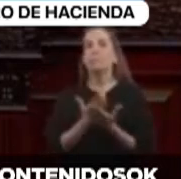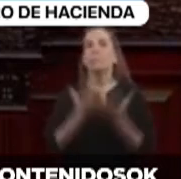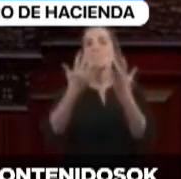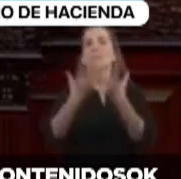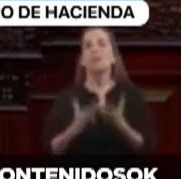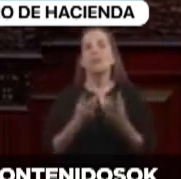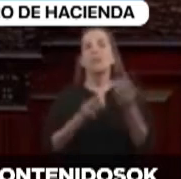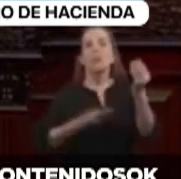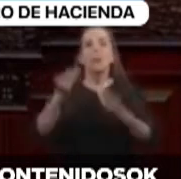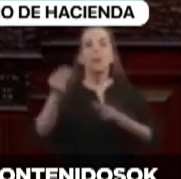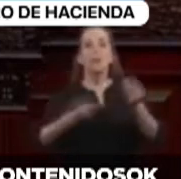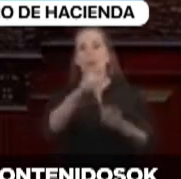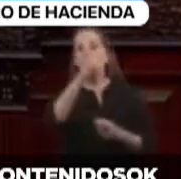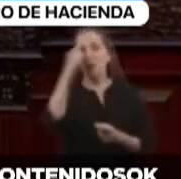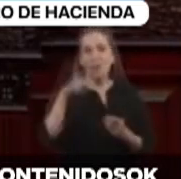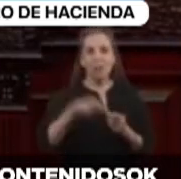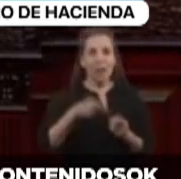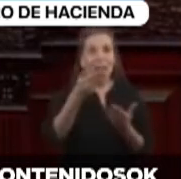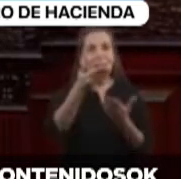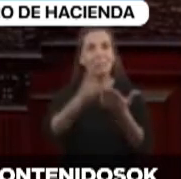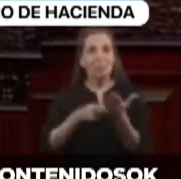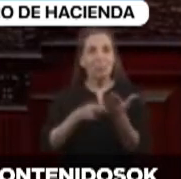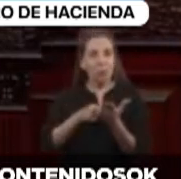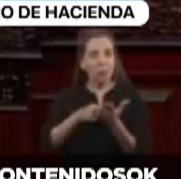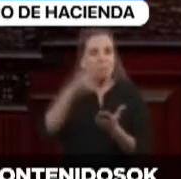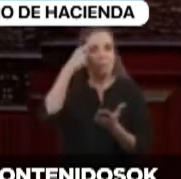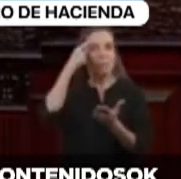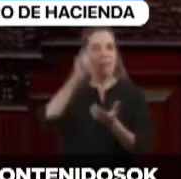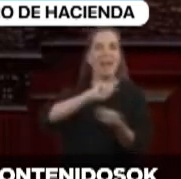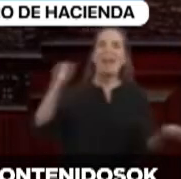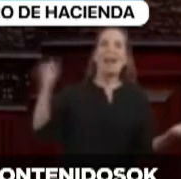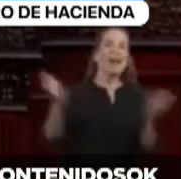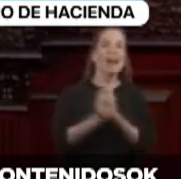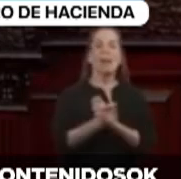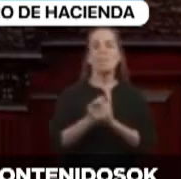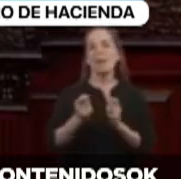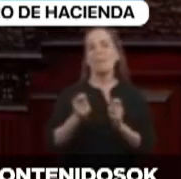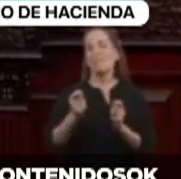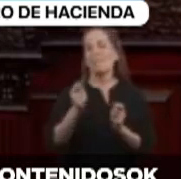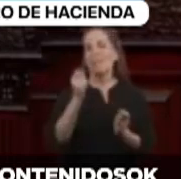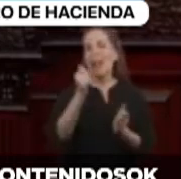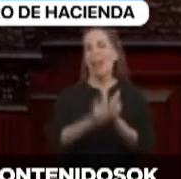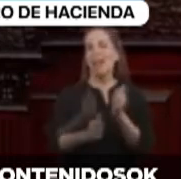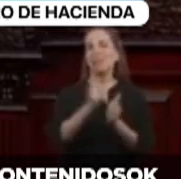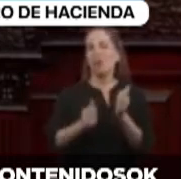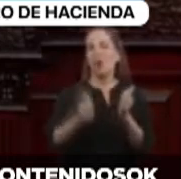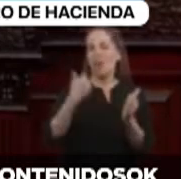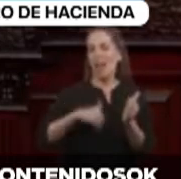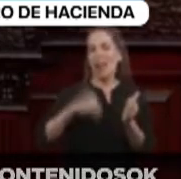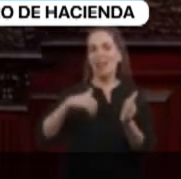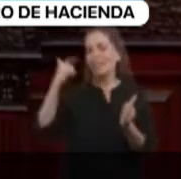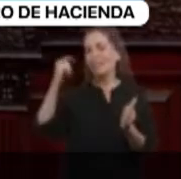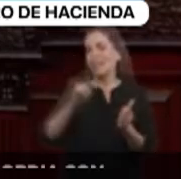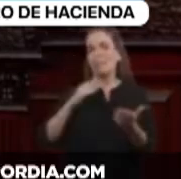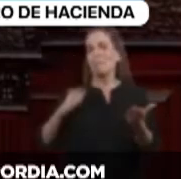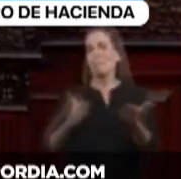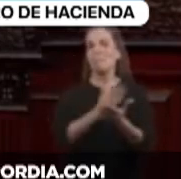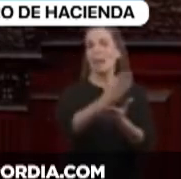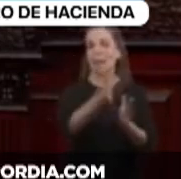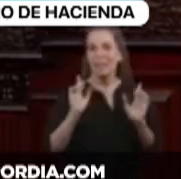movida en general con un criterio más sano de que hay que administrarse con lo que uno tiene. Claro.